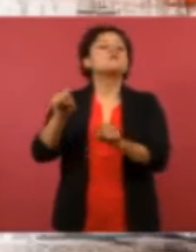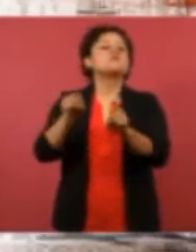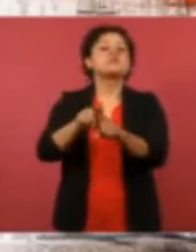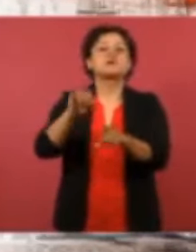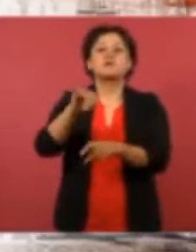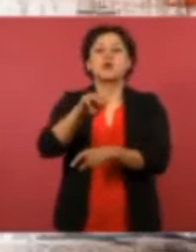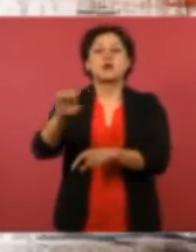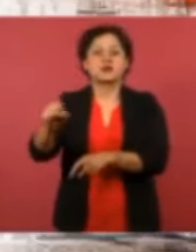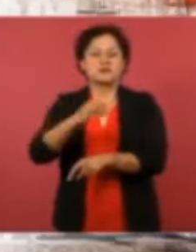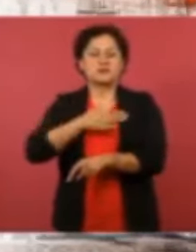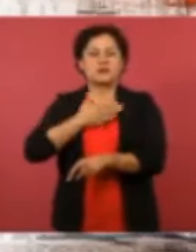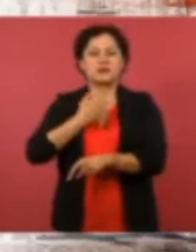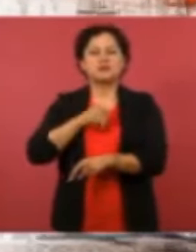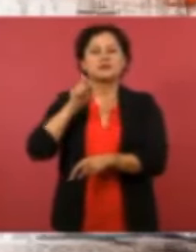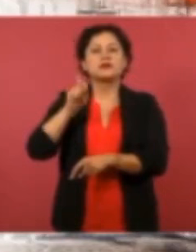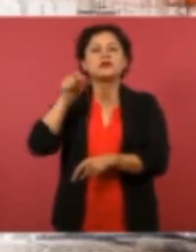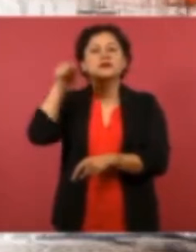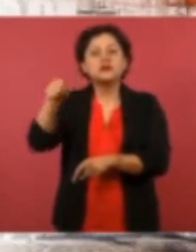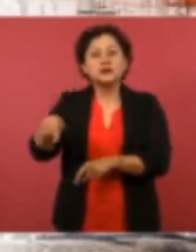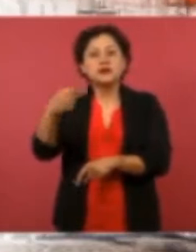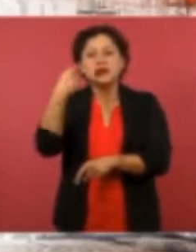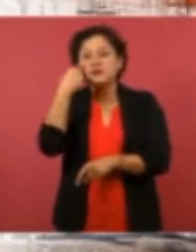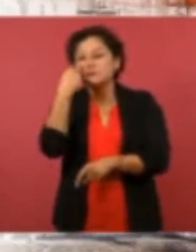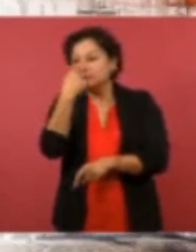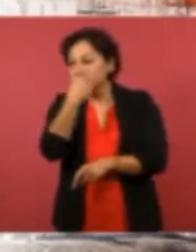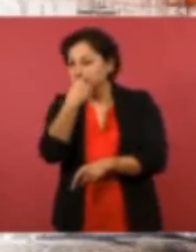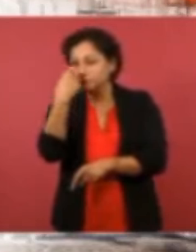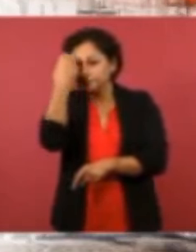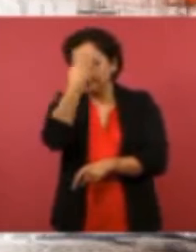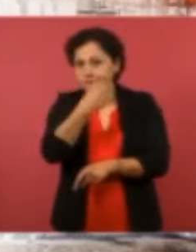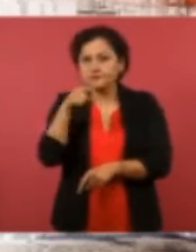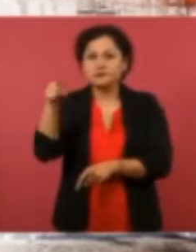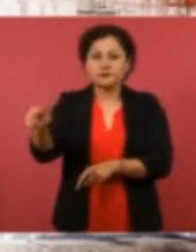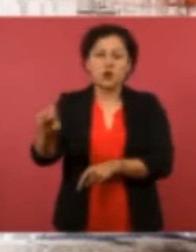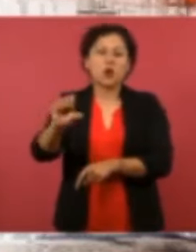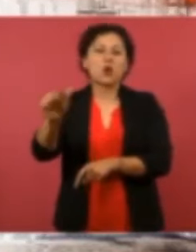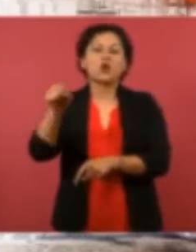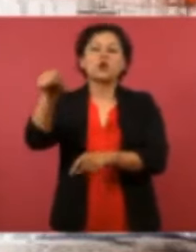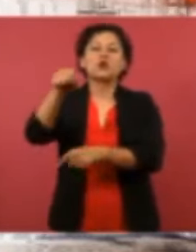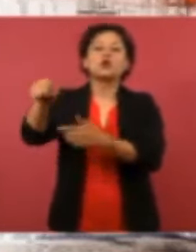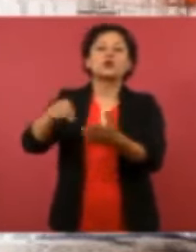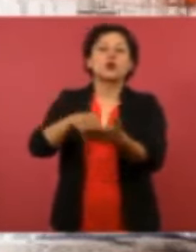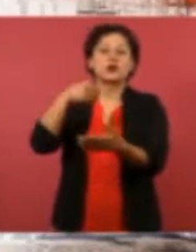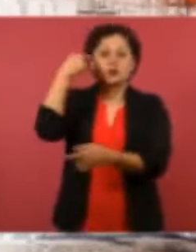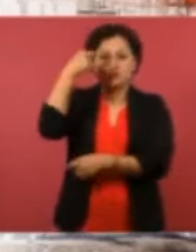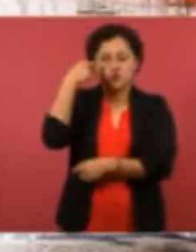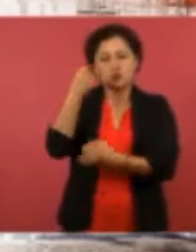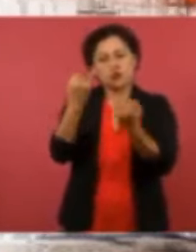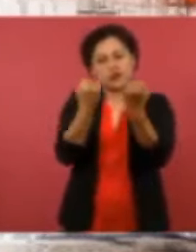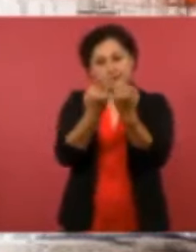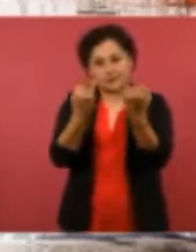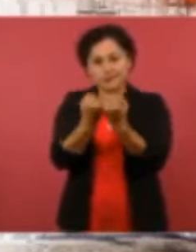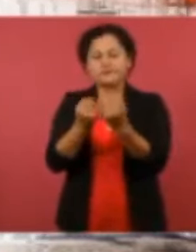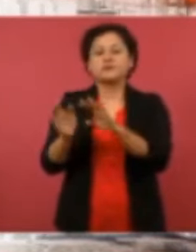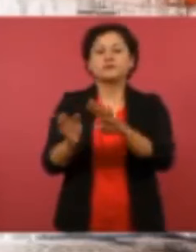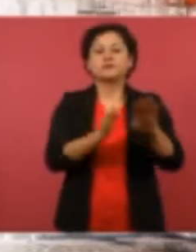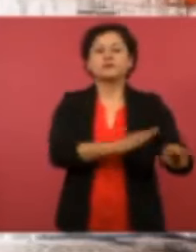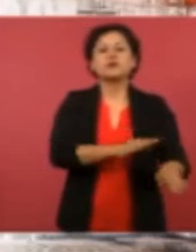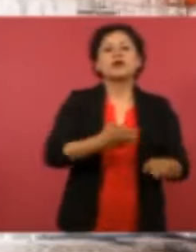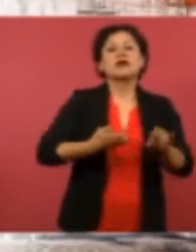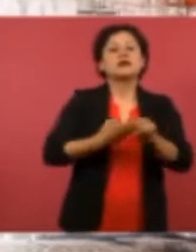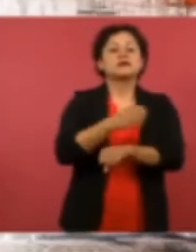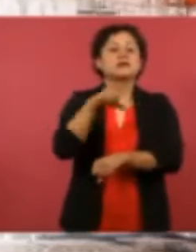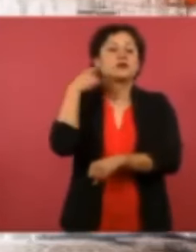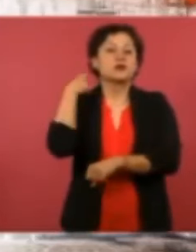de oftalmología del hospital general de Cholula en Querétaro en Querétaro también había un hospital de El